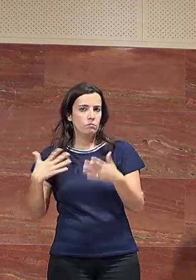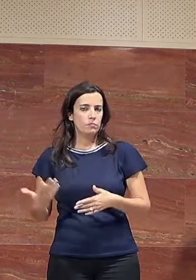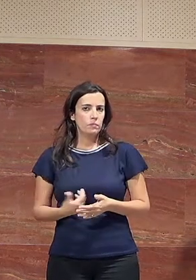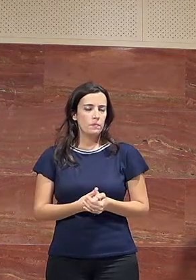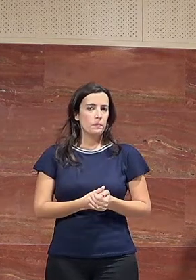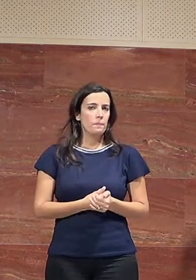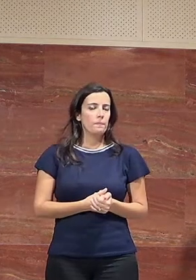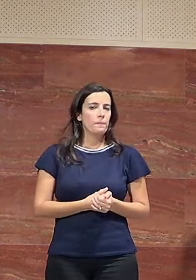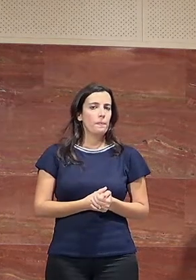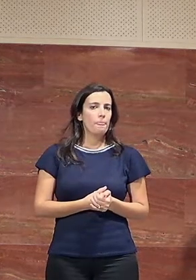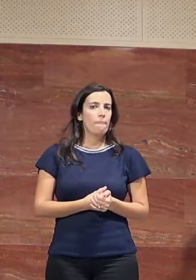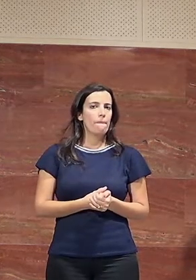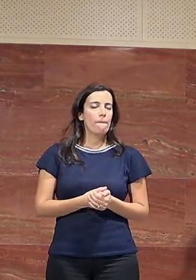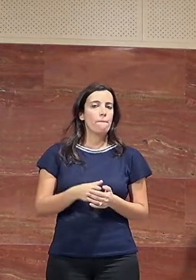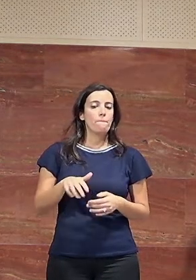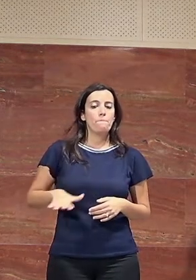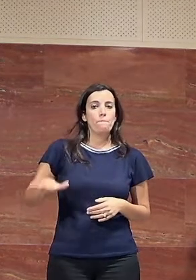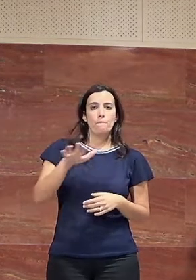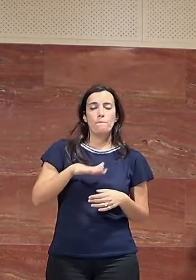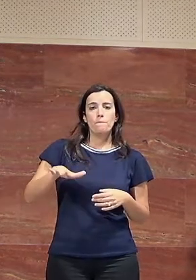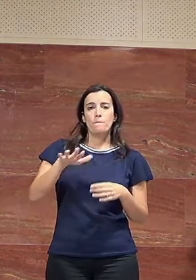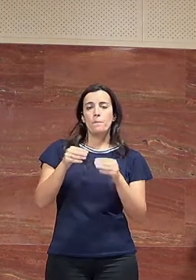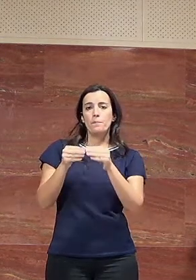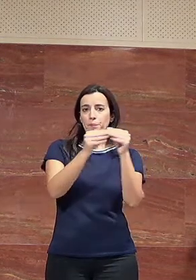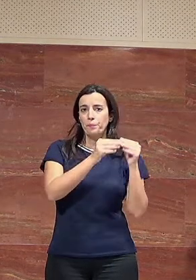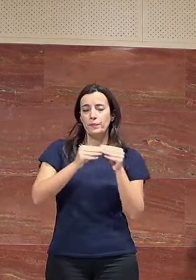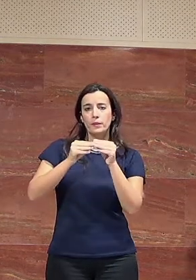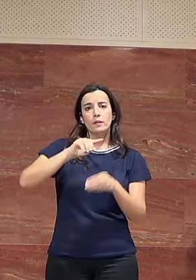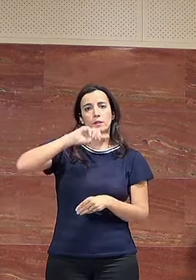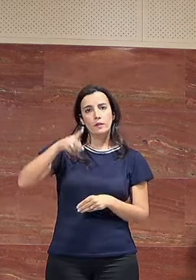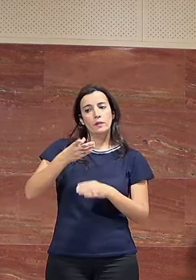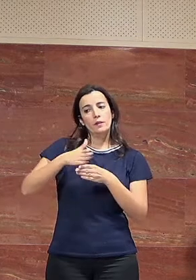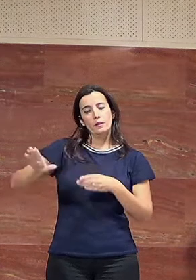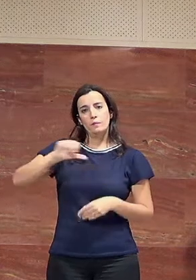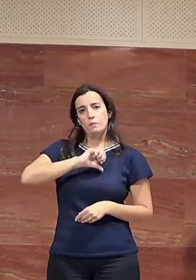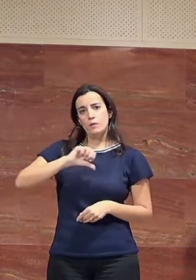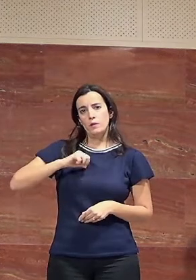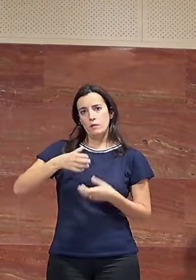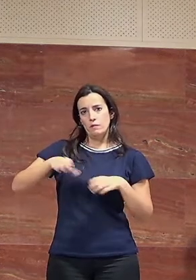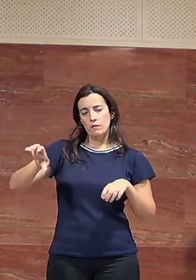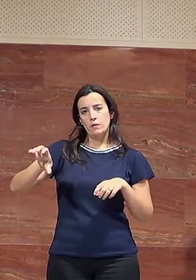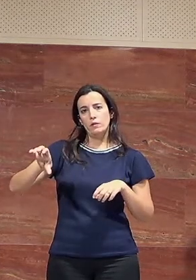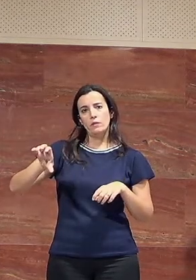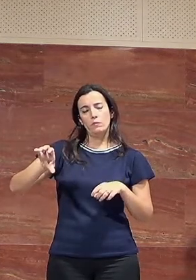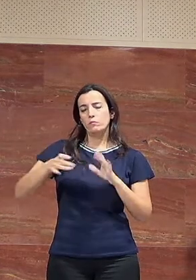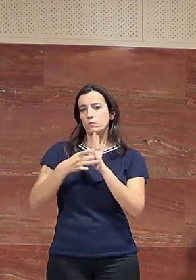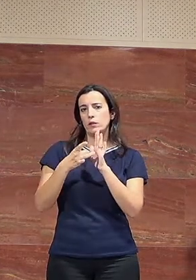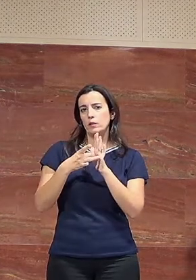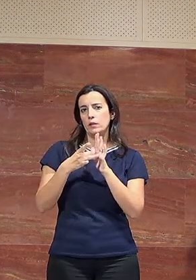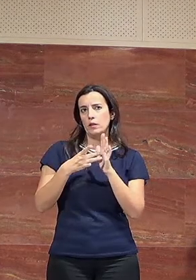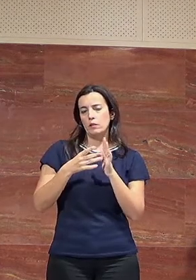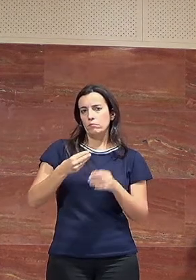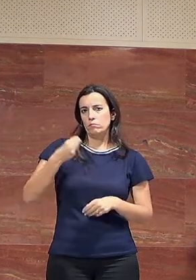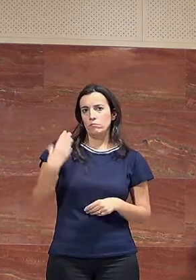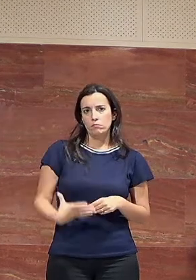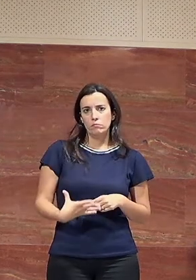Y los lugares comunes y la parte privada, pues se ve que pueden tener una gran calidad espacial